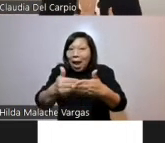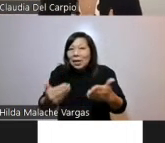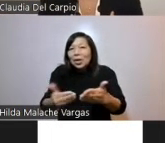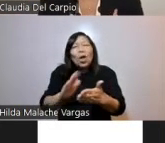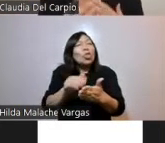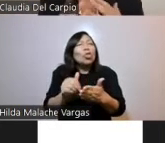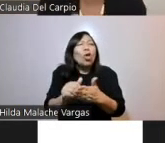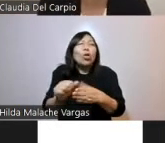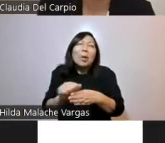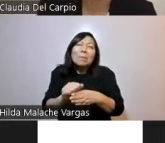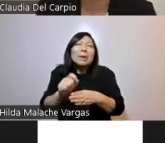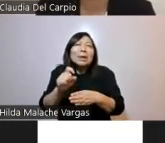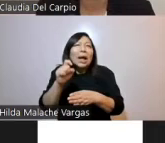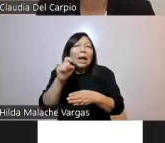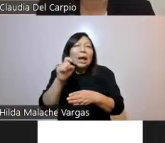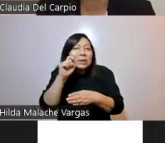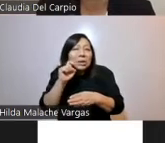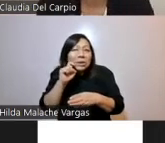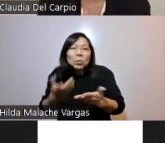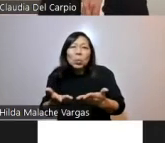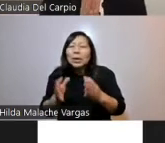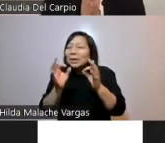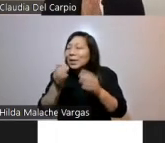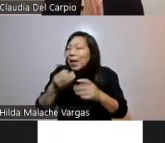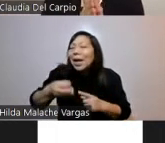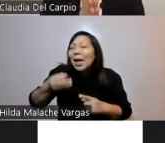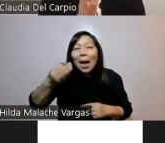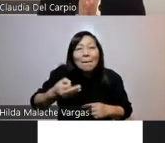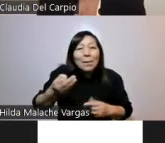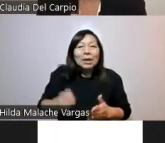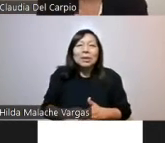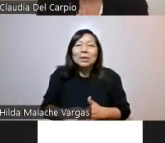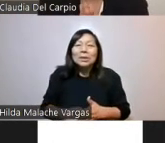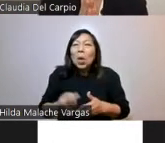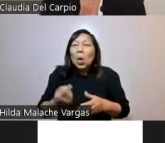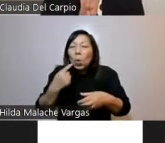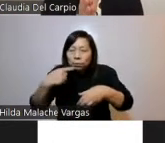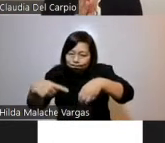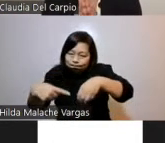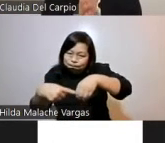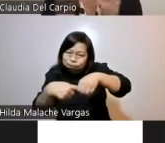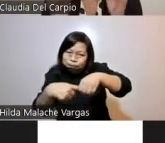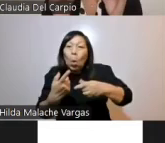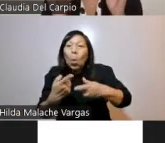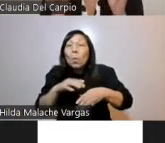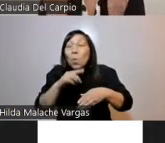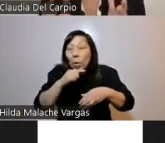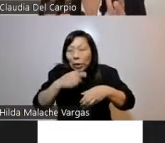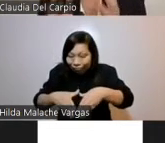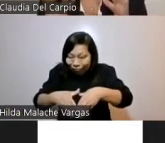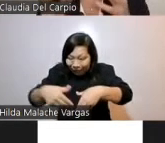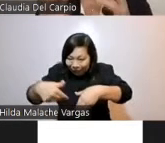toda práctica sexual, especialmente el coito vaginal o penetración vaginal, de